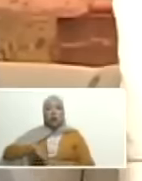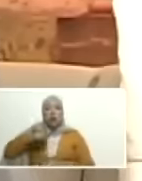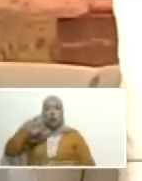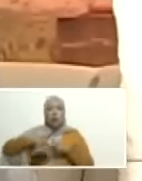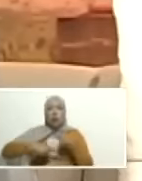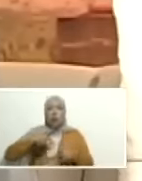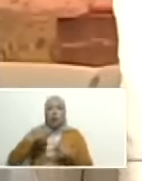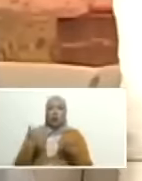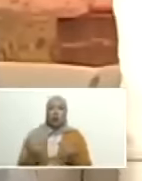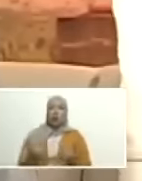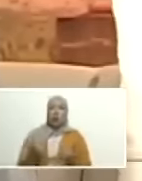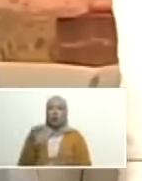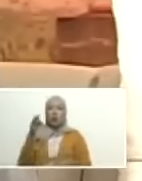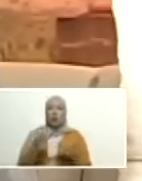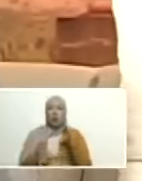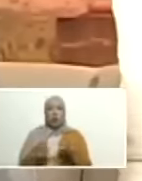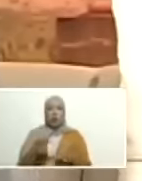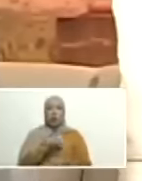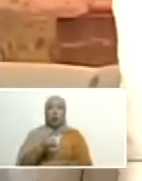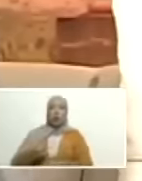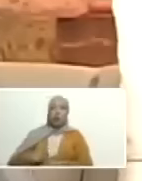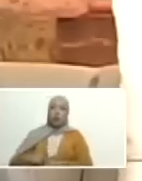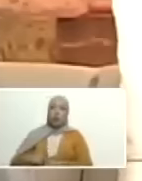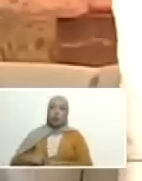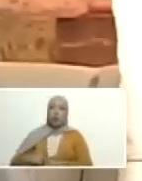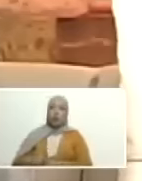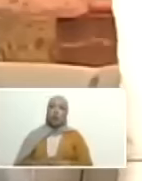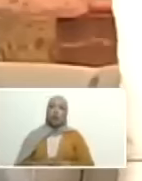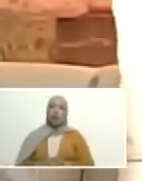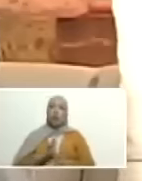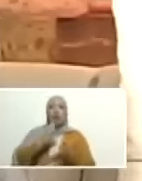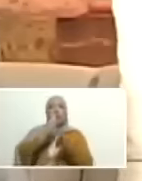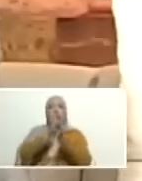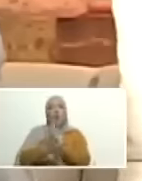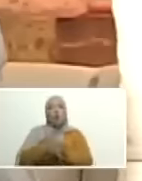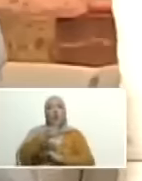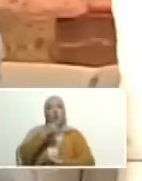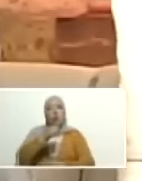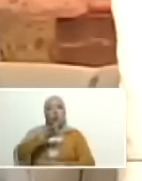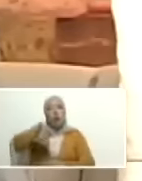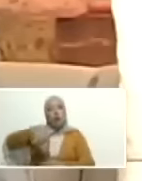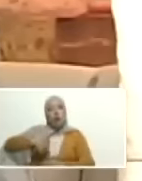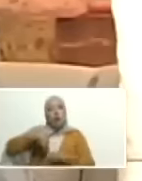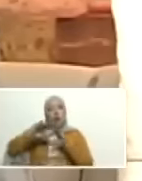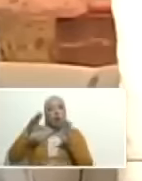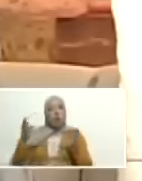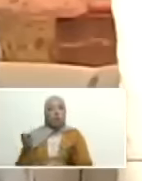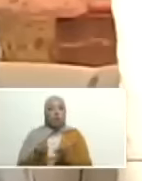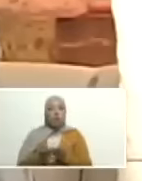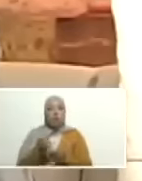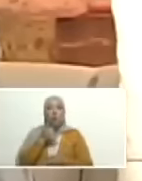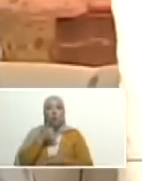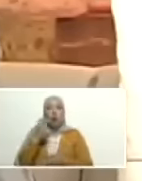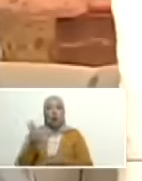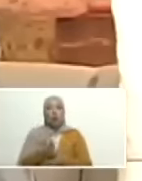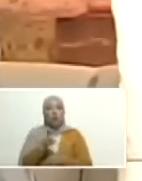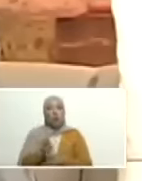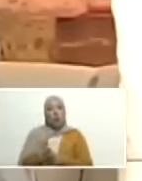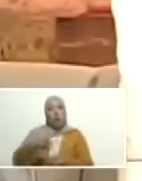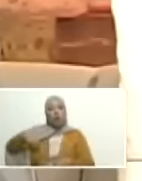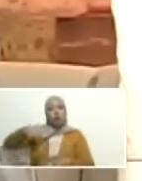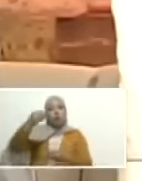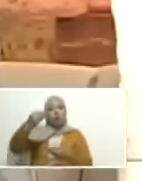Prófugo de la justicia, solo y despreciado, absolutamente despreciado por todo el mundo, por quienes los utilizaron como títere.